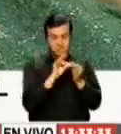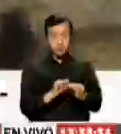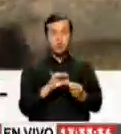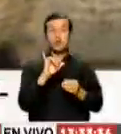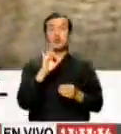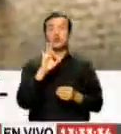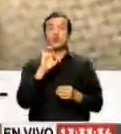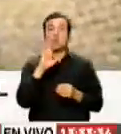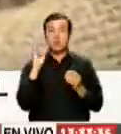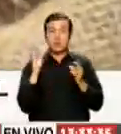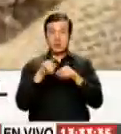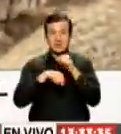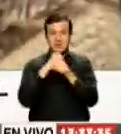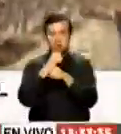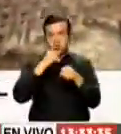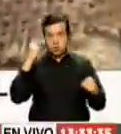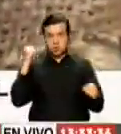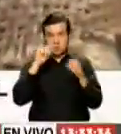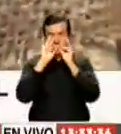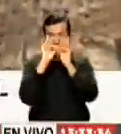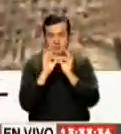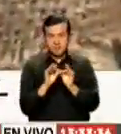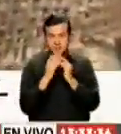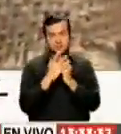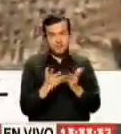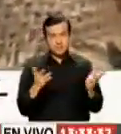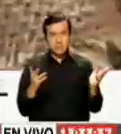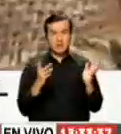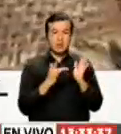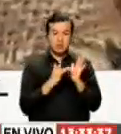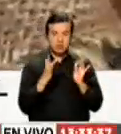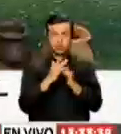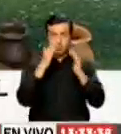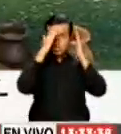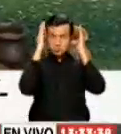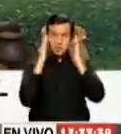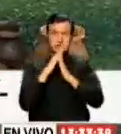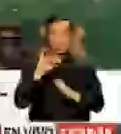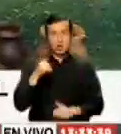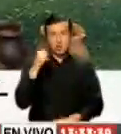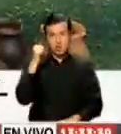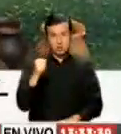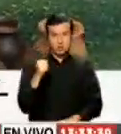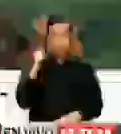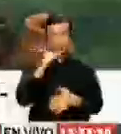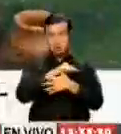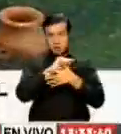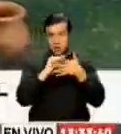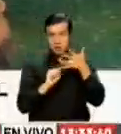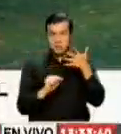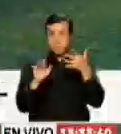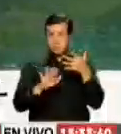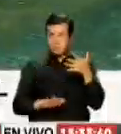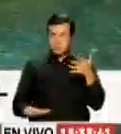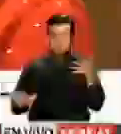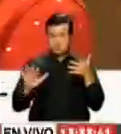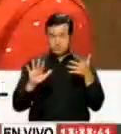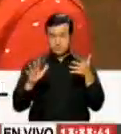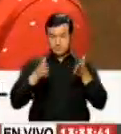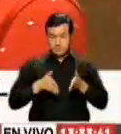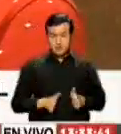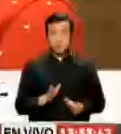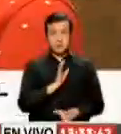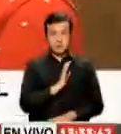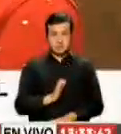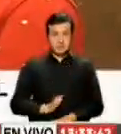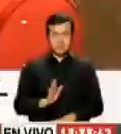yute como materia prima para dar vida a las figuras de Jesús, María, José y otros personajes que recrean el nacimiento de Cristo.